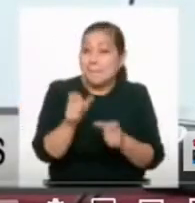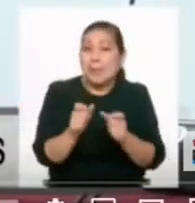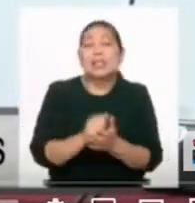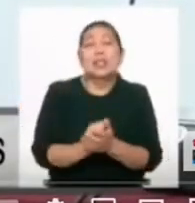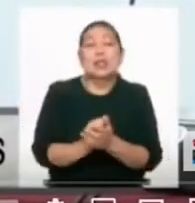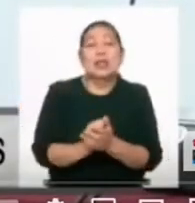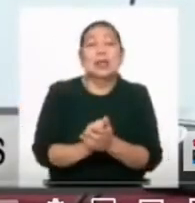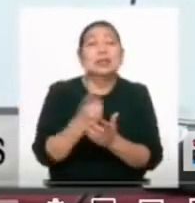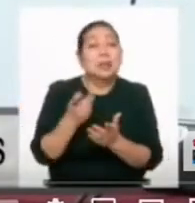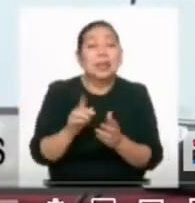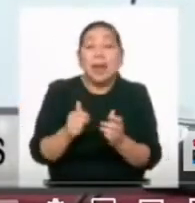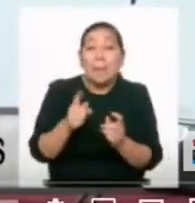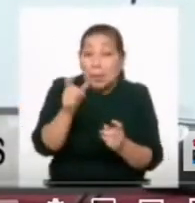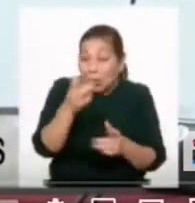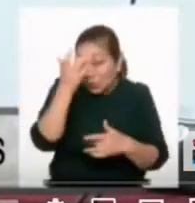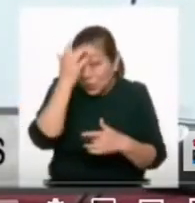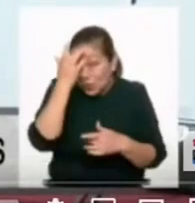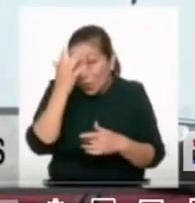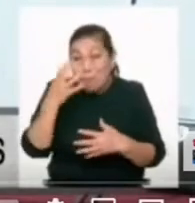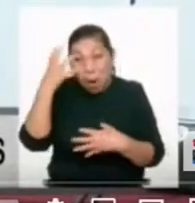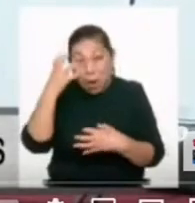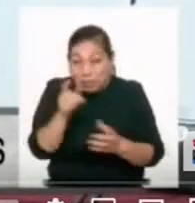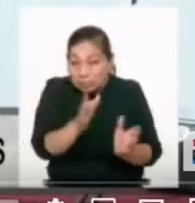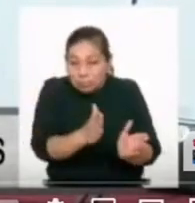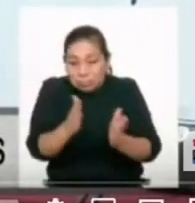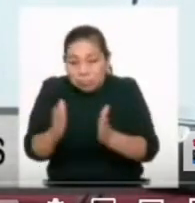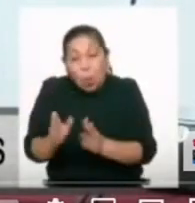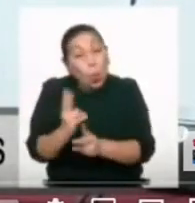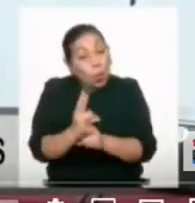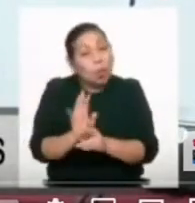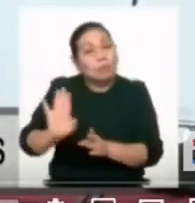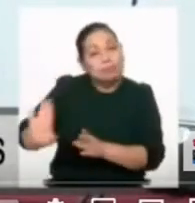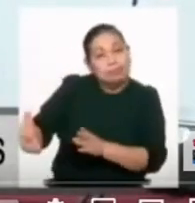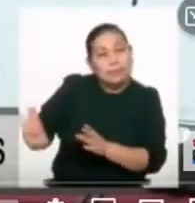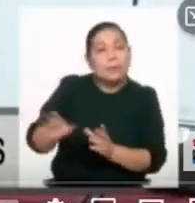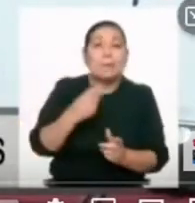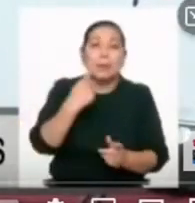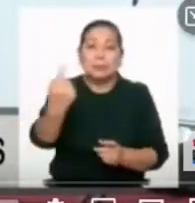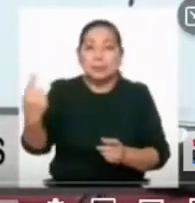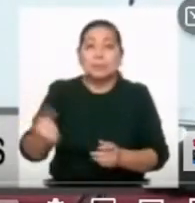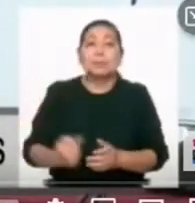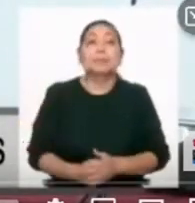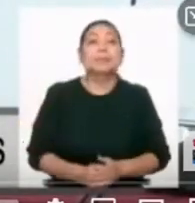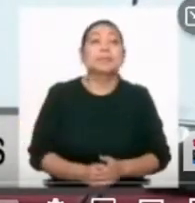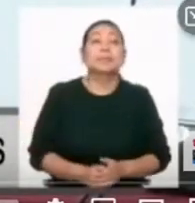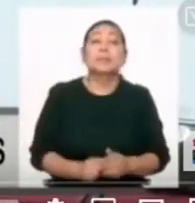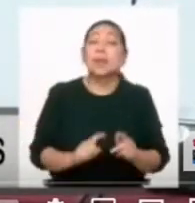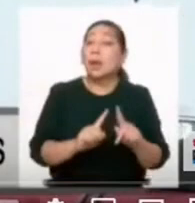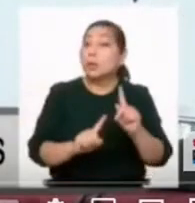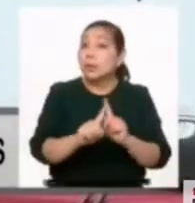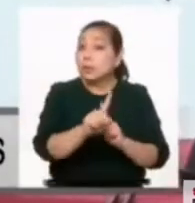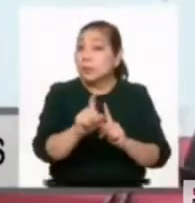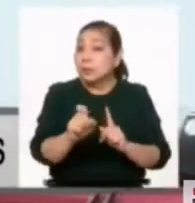personas sean aisladas en lugares adecuados. No sé si alguna